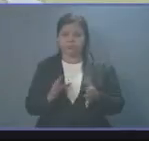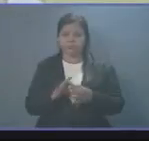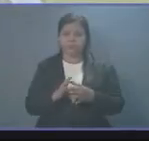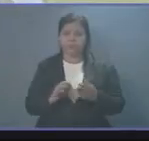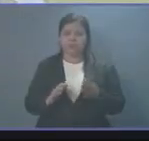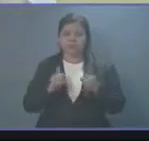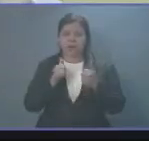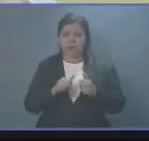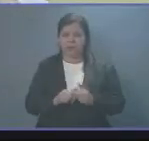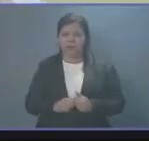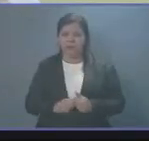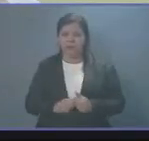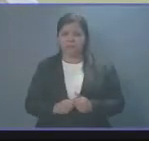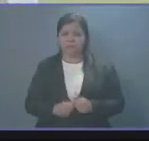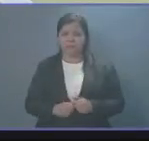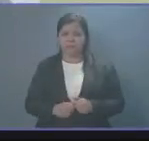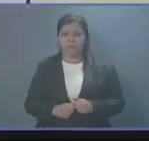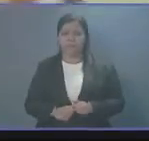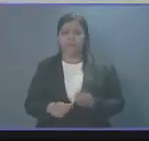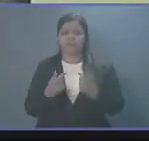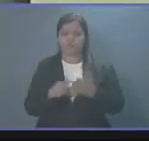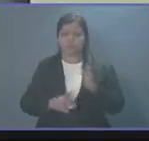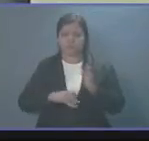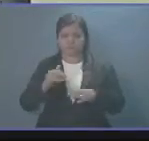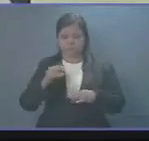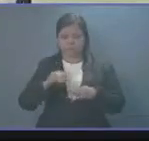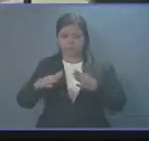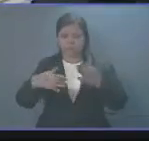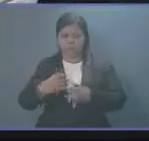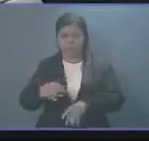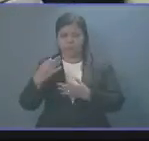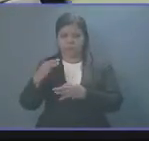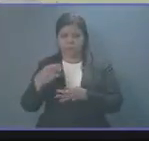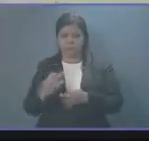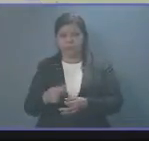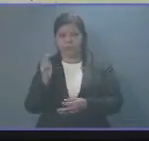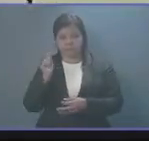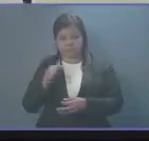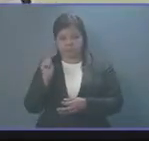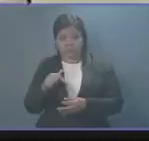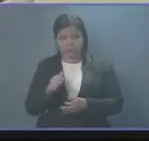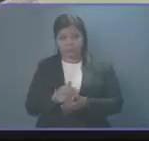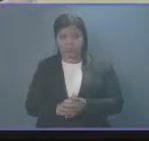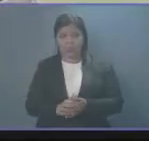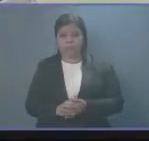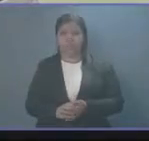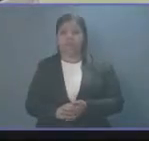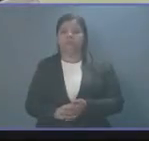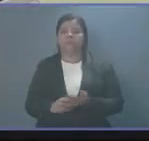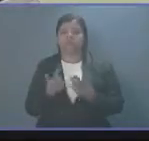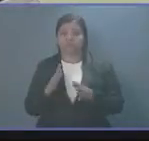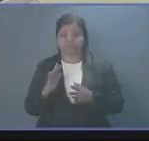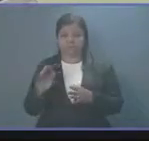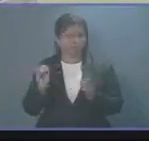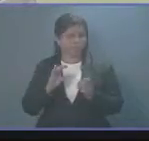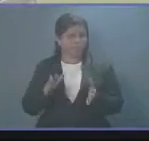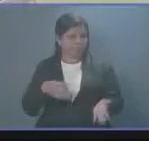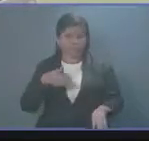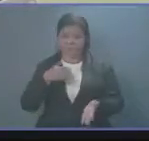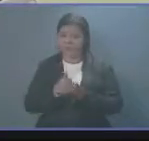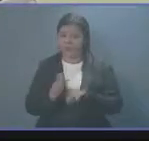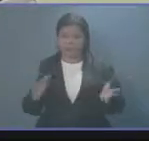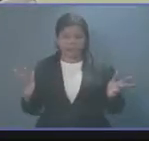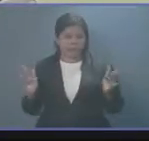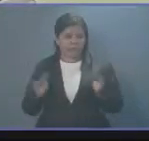despachos cuando se llega a dejar la correspondencia. Por lo consiguiente, no asisten a las reuniones del